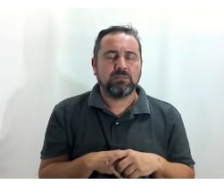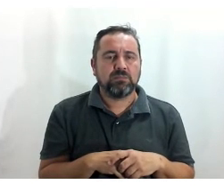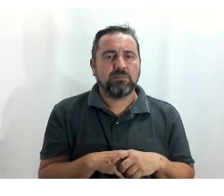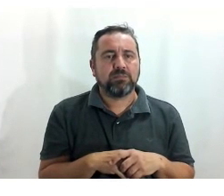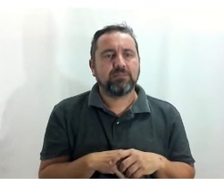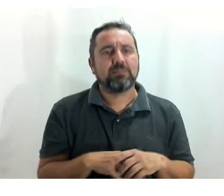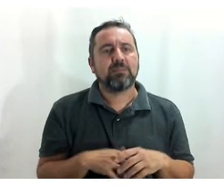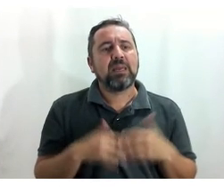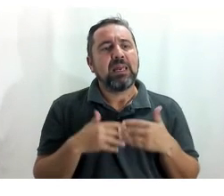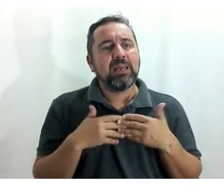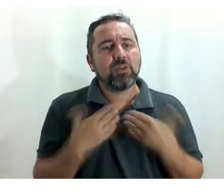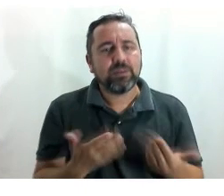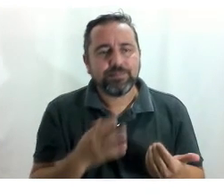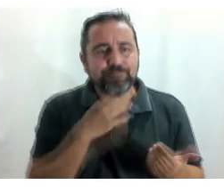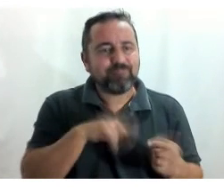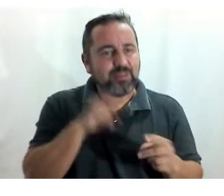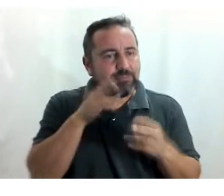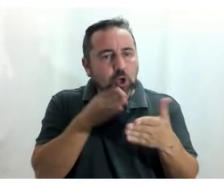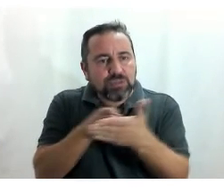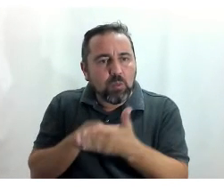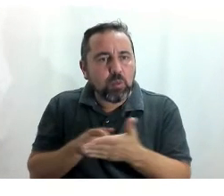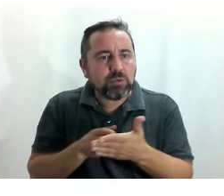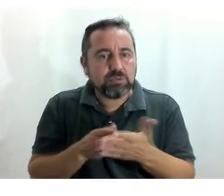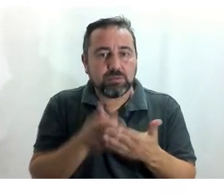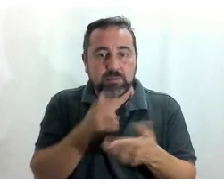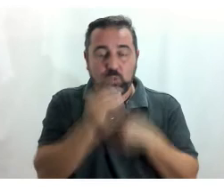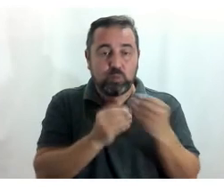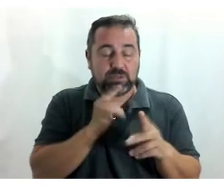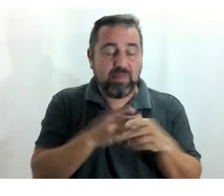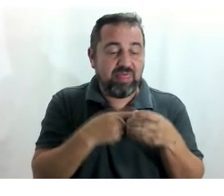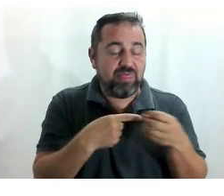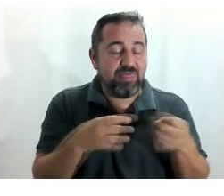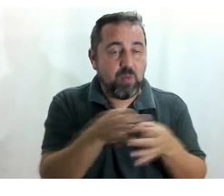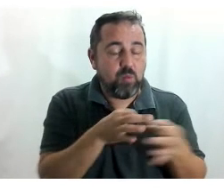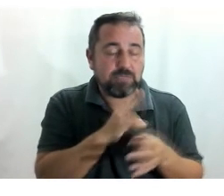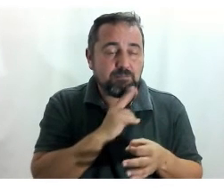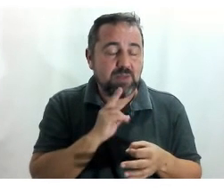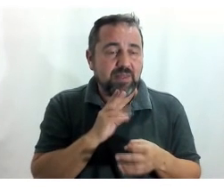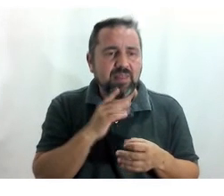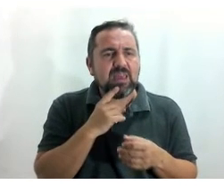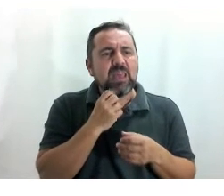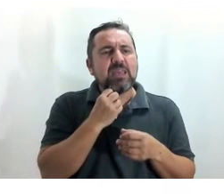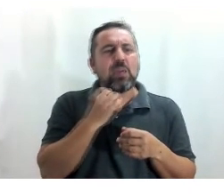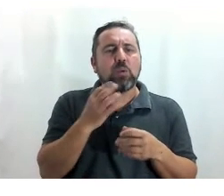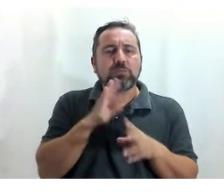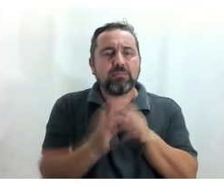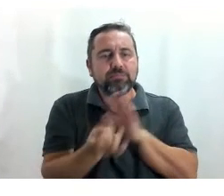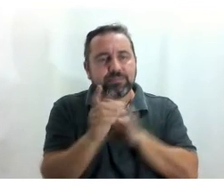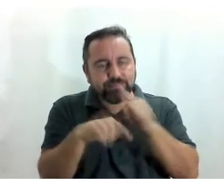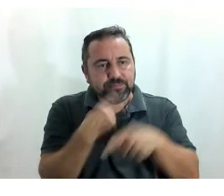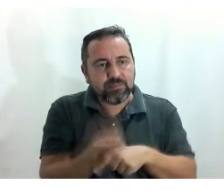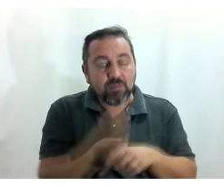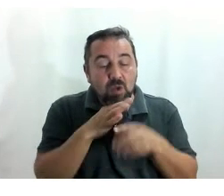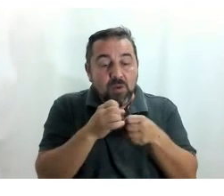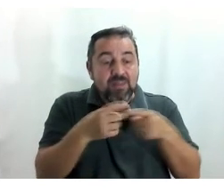¿Cuáles son los obstáculos que nos podemos encontrar a la utilización de células madres? Pues que algunas de ellas pueden generar tumores por proliferación